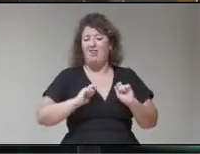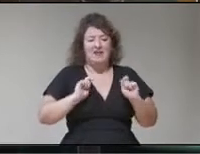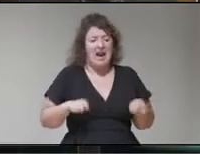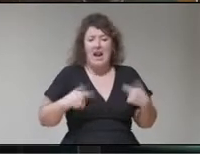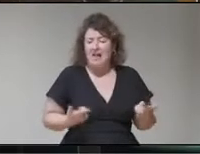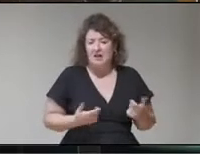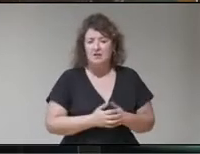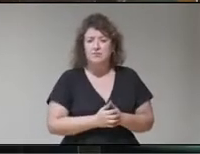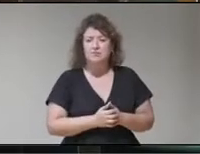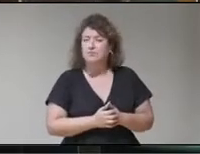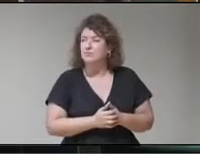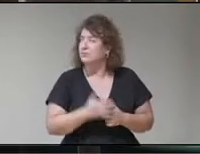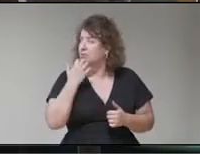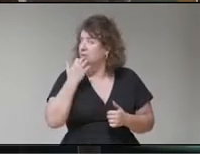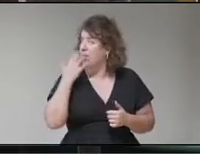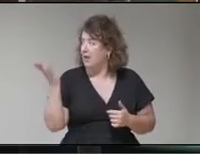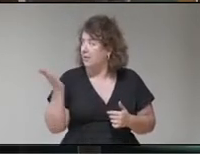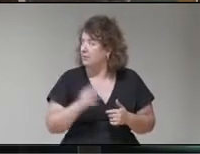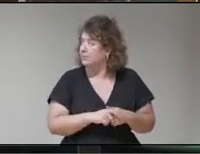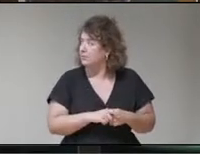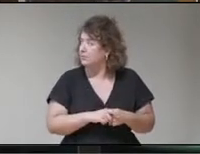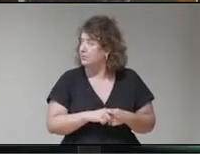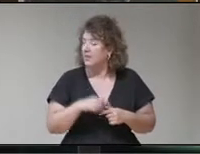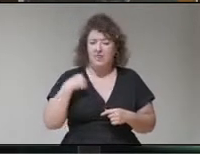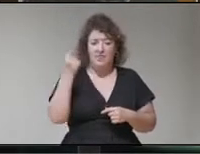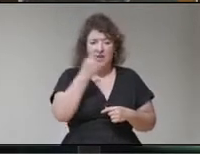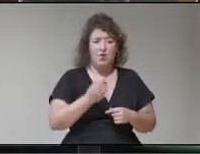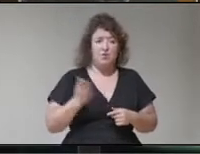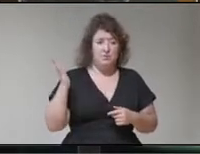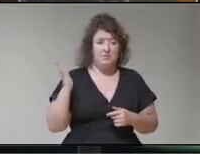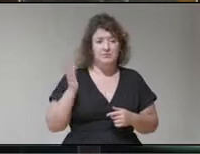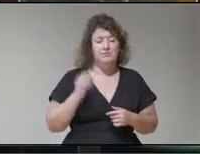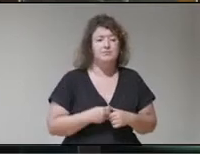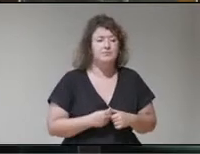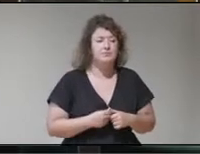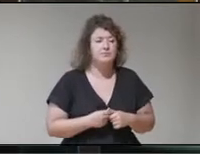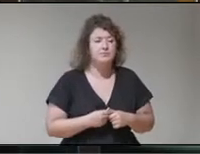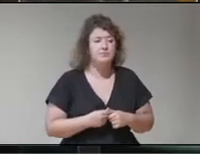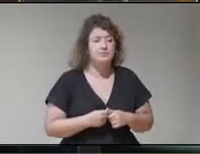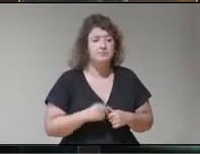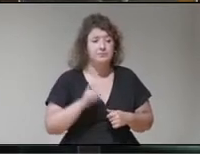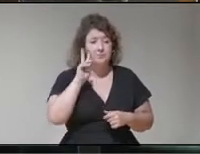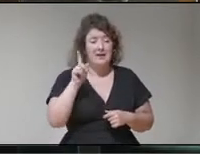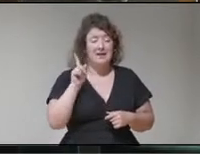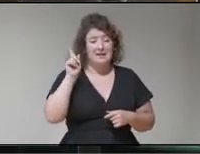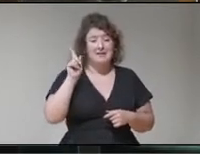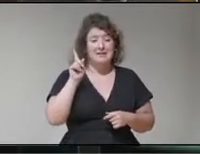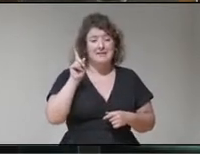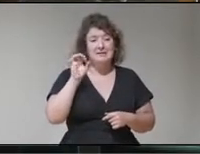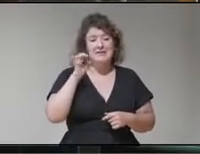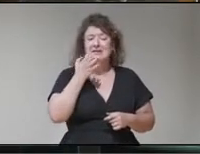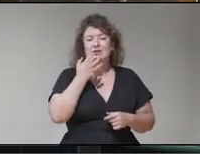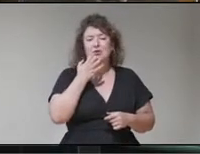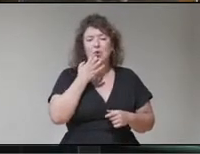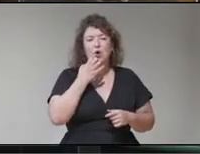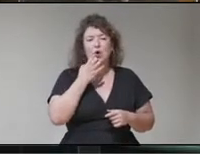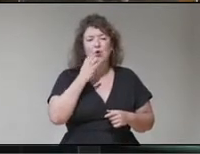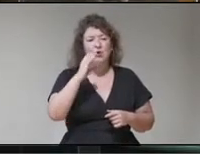en guardia. Así, eso lo ilustro con esta foto de aquí, si la veis, en la cual lo que tenemos es una